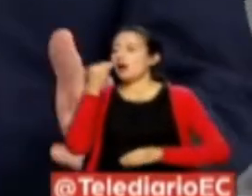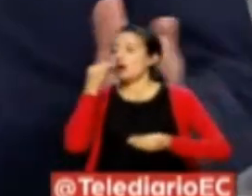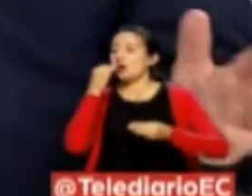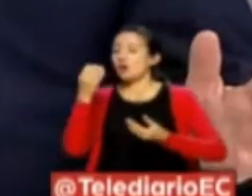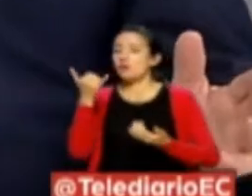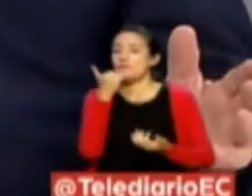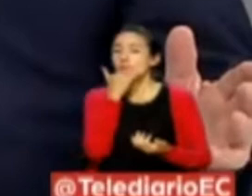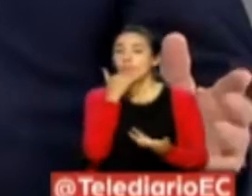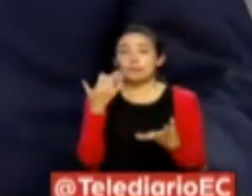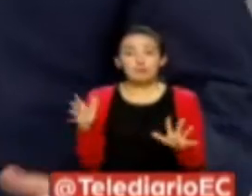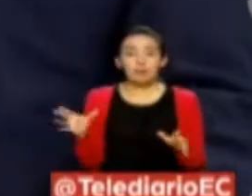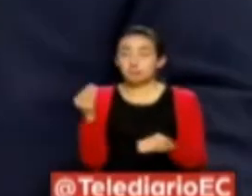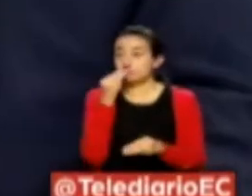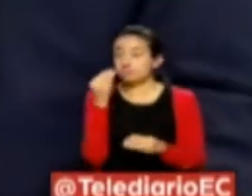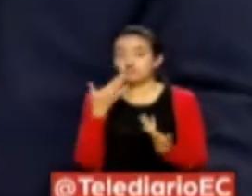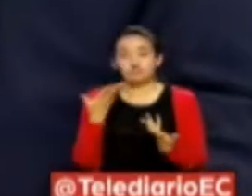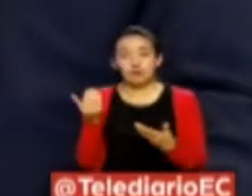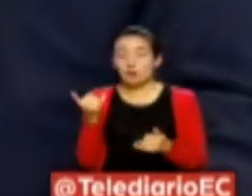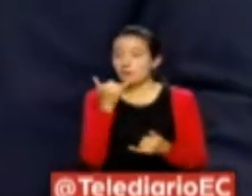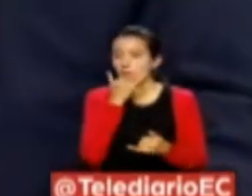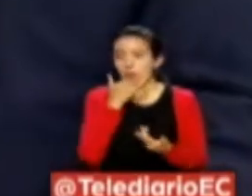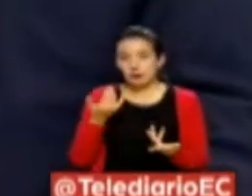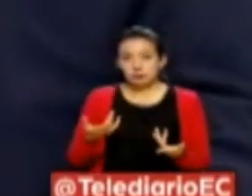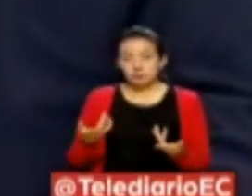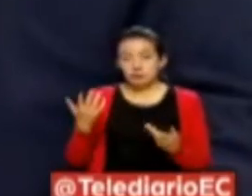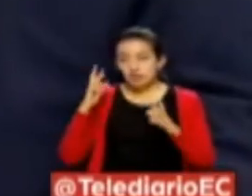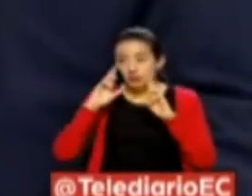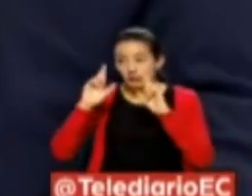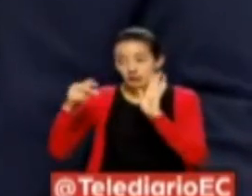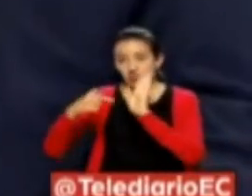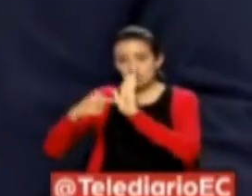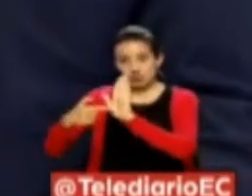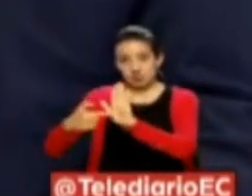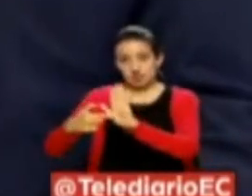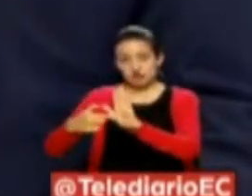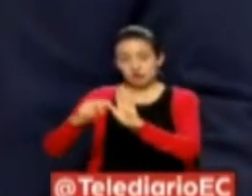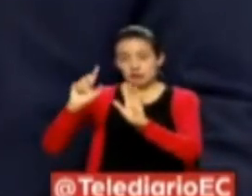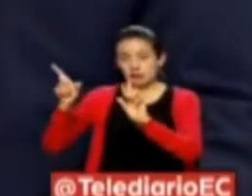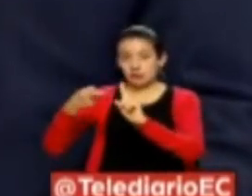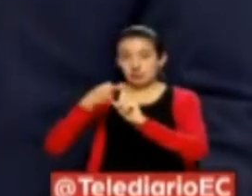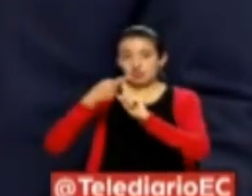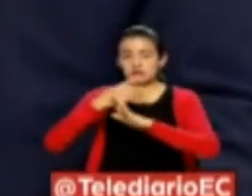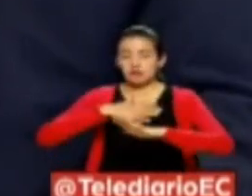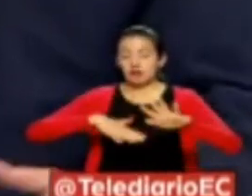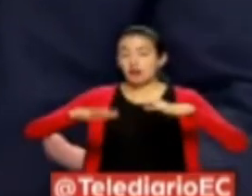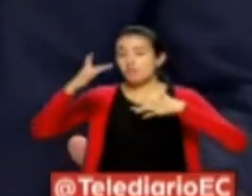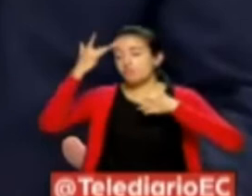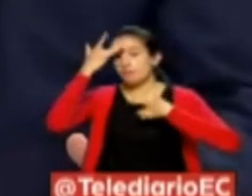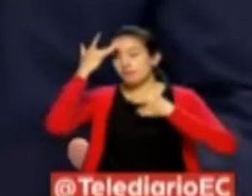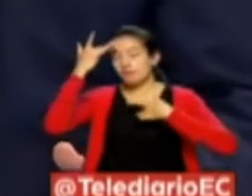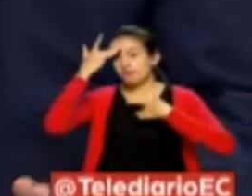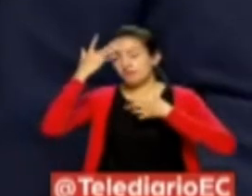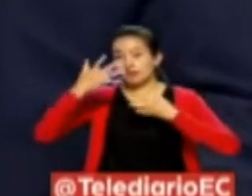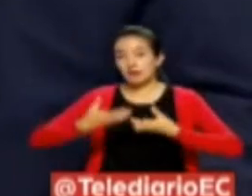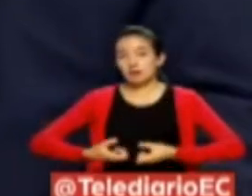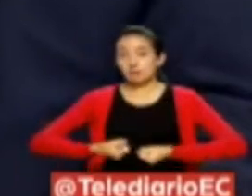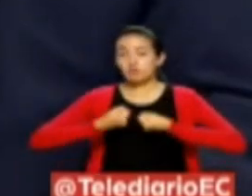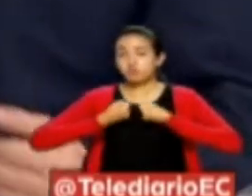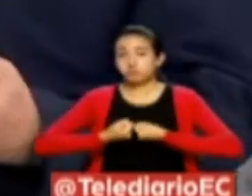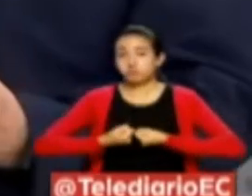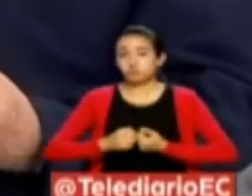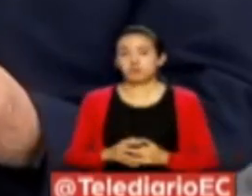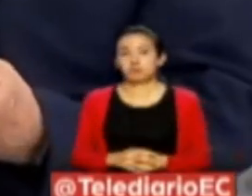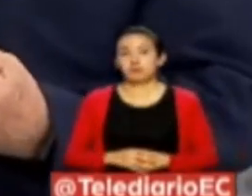el ecuador comemos mal y eso obviamente que se expresa en las principales patologías que sufre la población